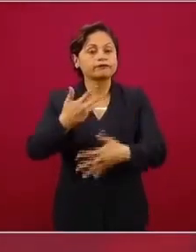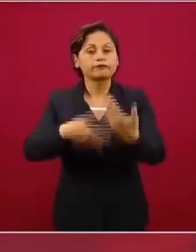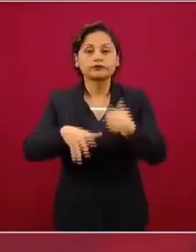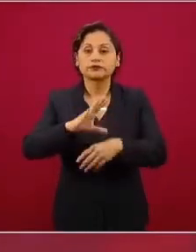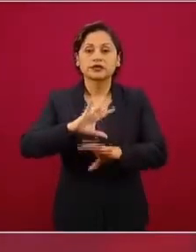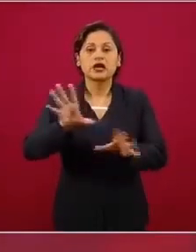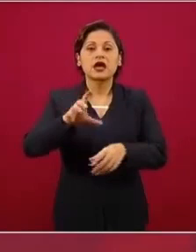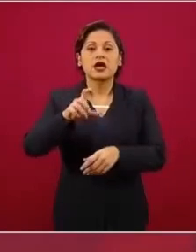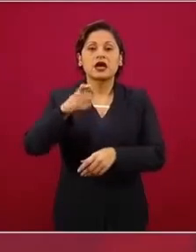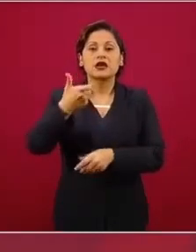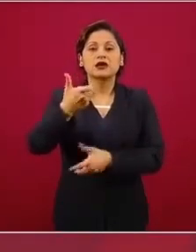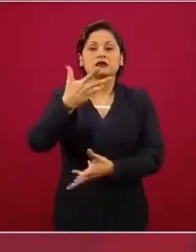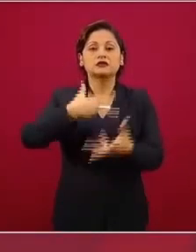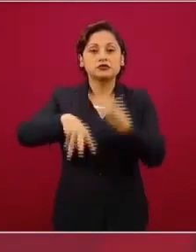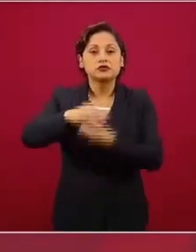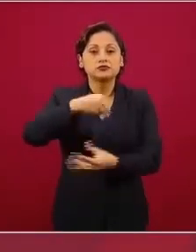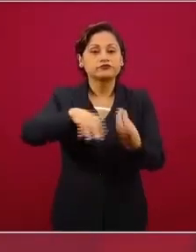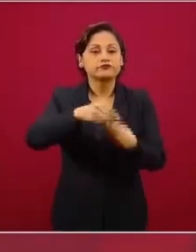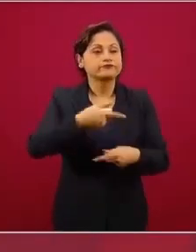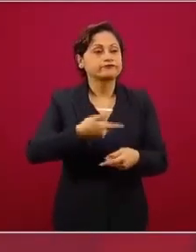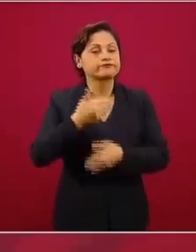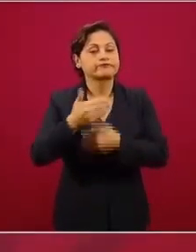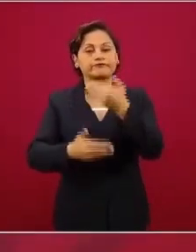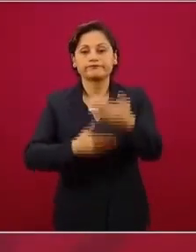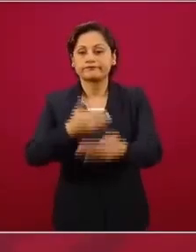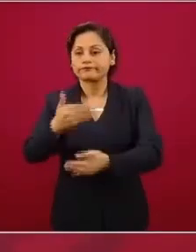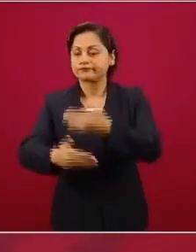para ir hacia adelante